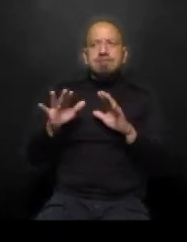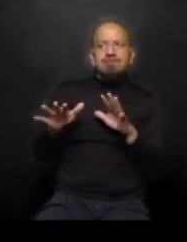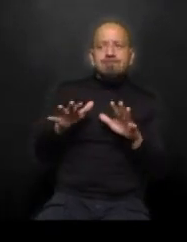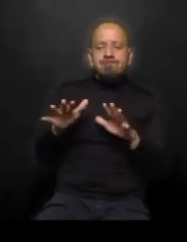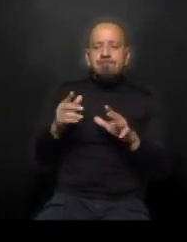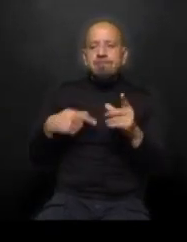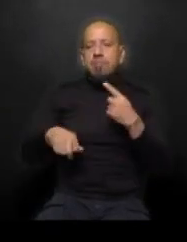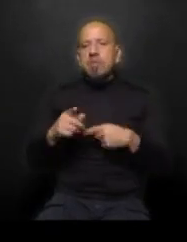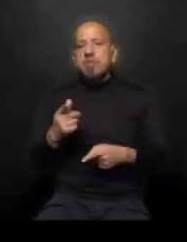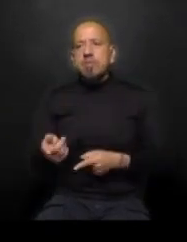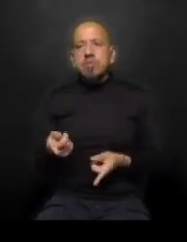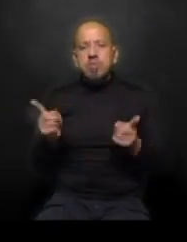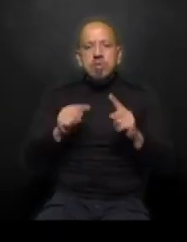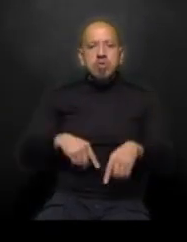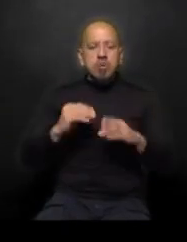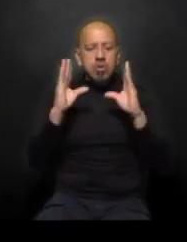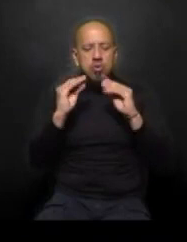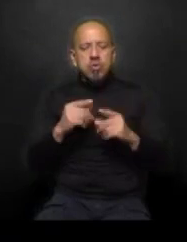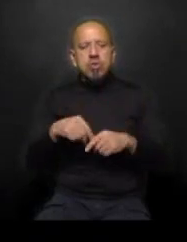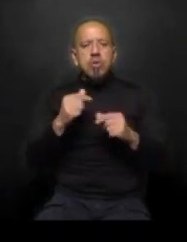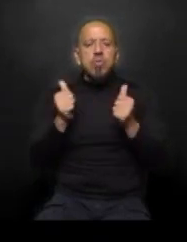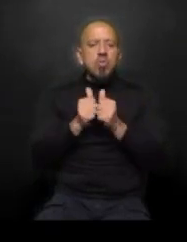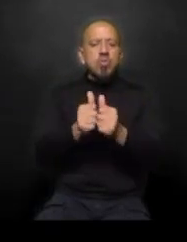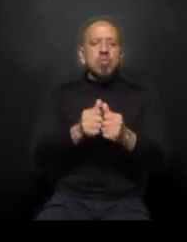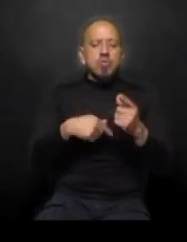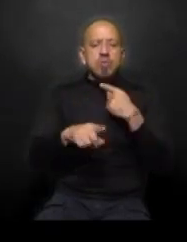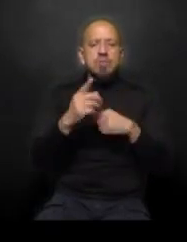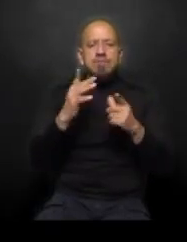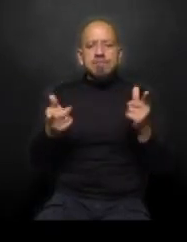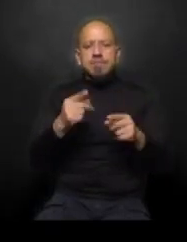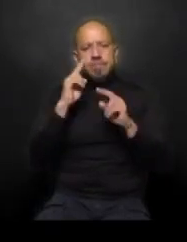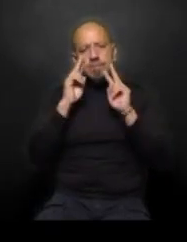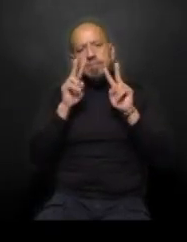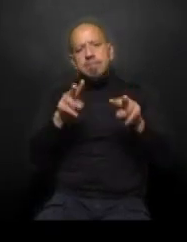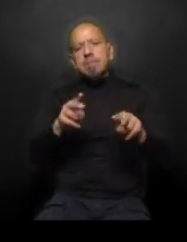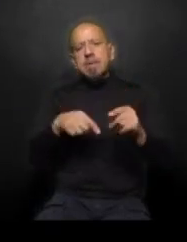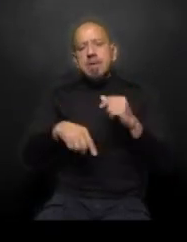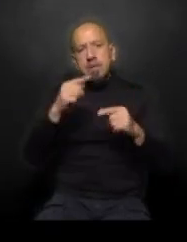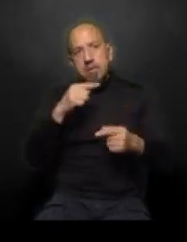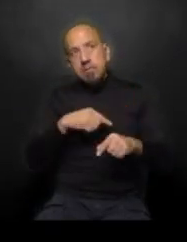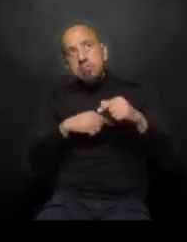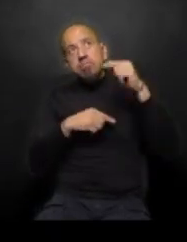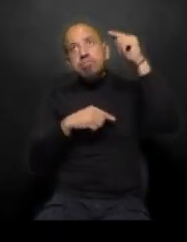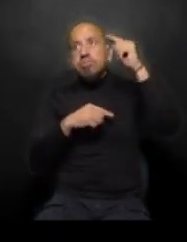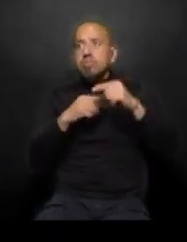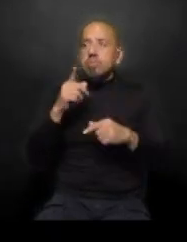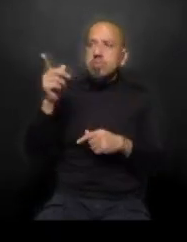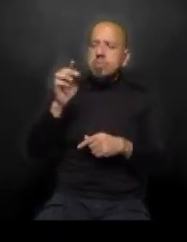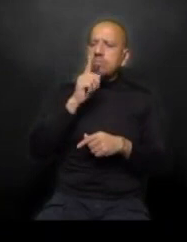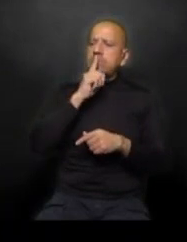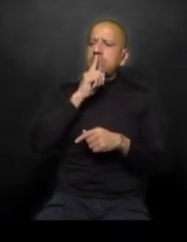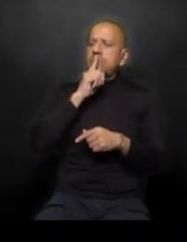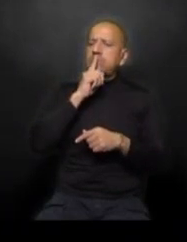ento cuando volviendo de noche Juntos por la calle echaba una furtiva mirada a la alta estatura de Jordán mudo